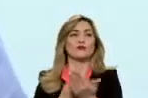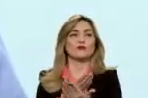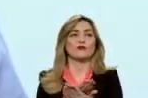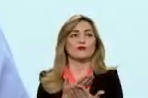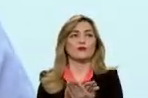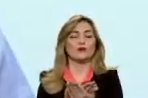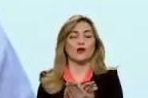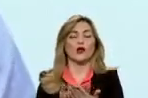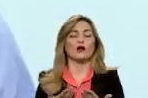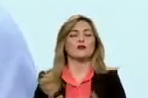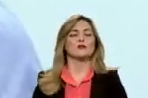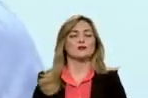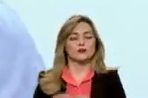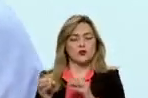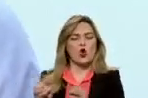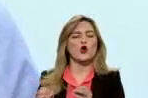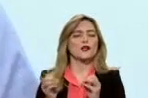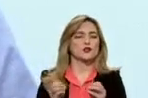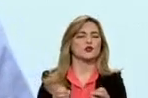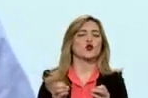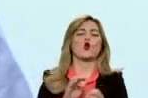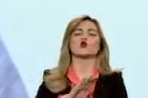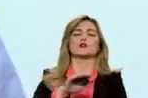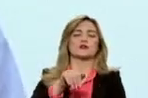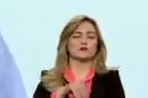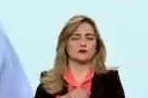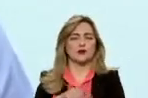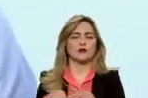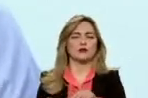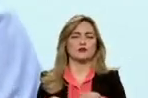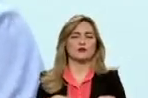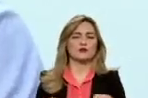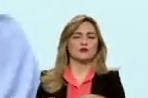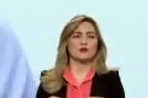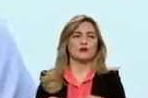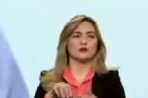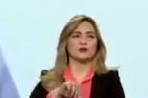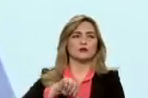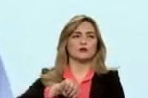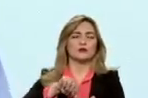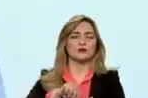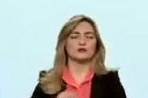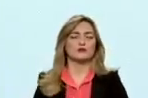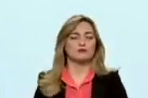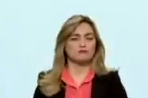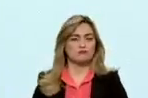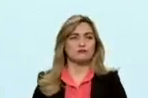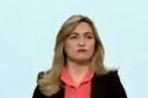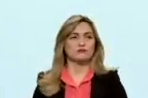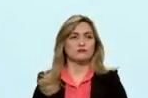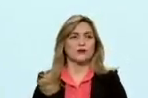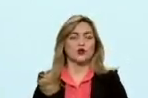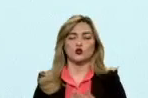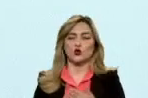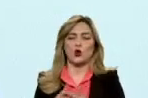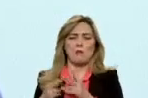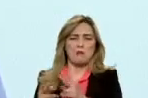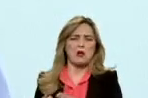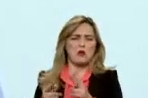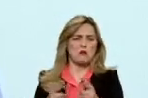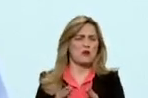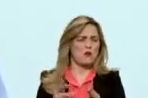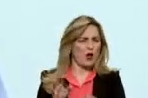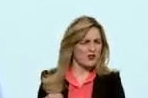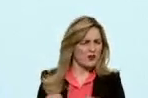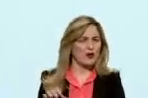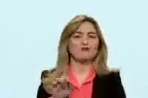una redistribución o una reorganización de lo que son las actividades en la ciudad. No todos hacer lo mismo al mismo tiempo, por eso